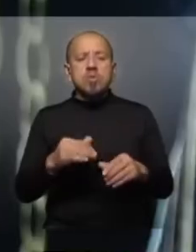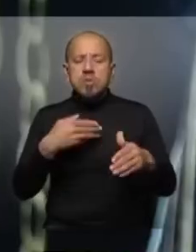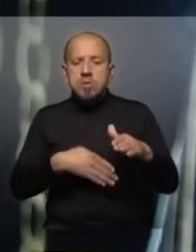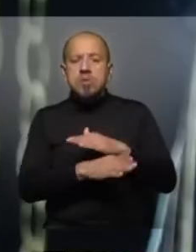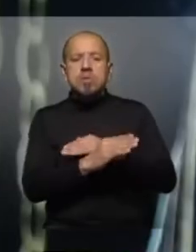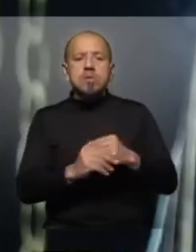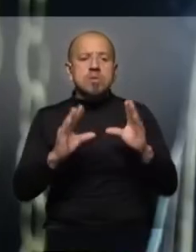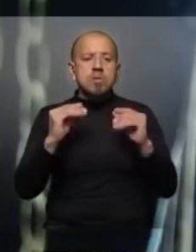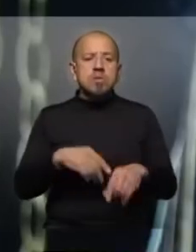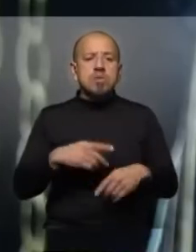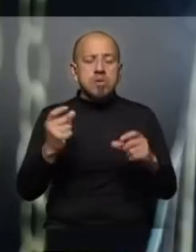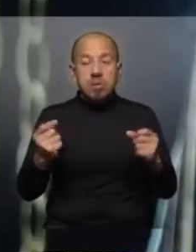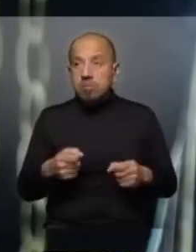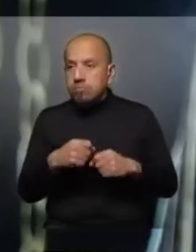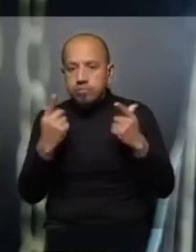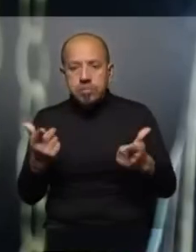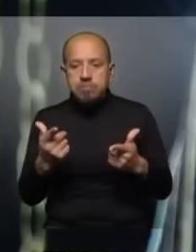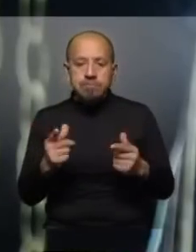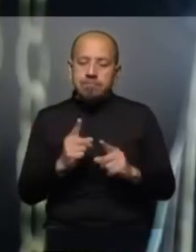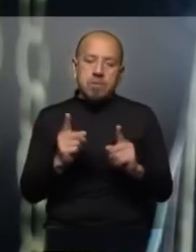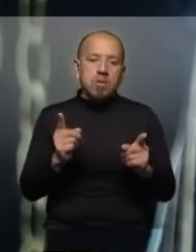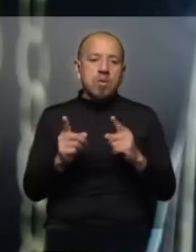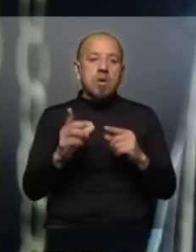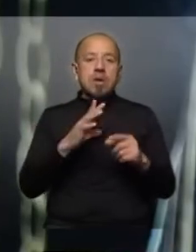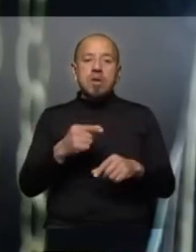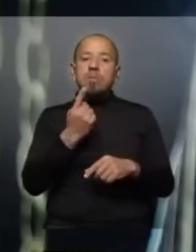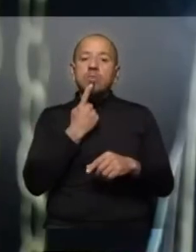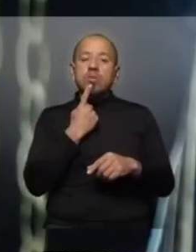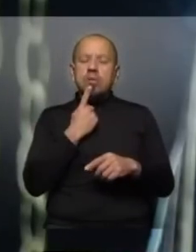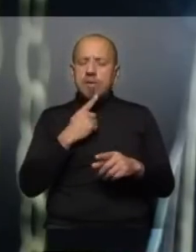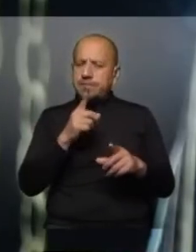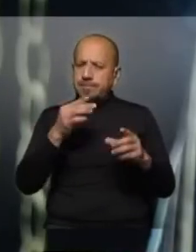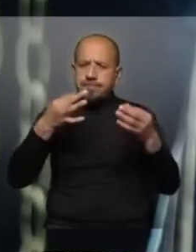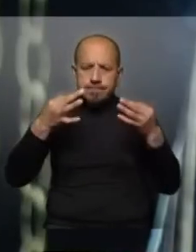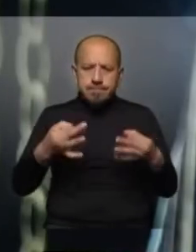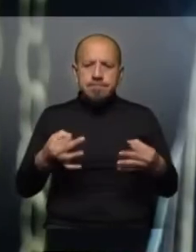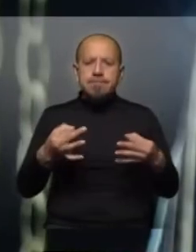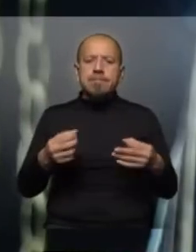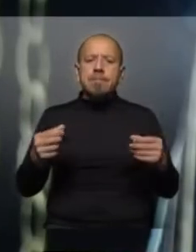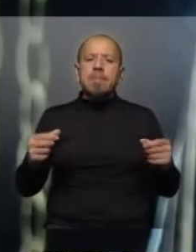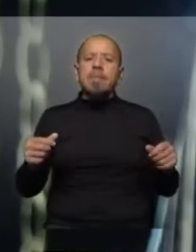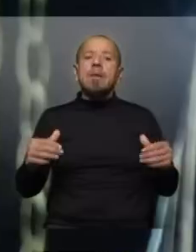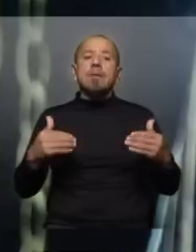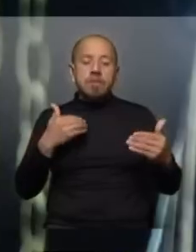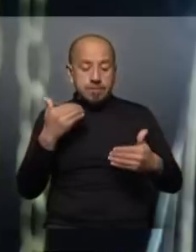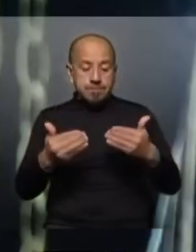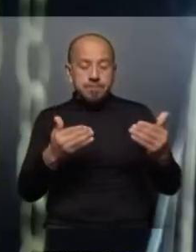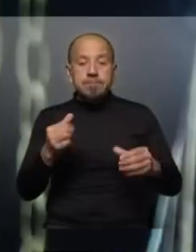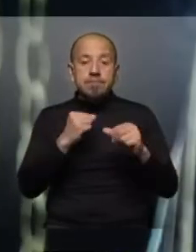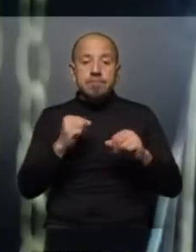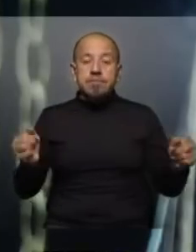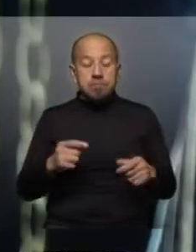hay soluciones mágicas acá lo que hay que tener una política definida ejecutada y llevada adelante para poder